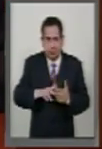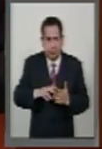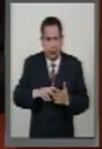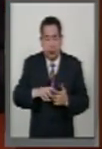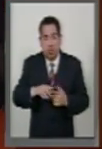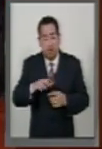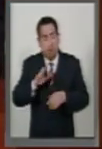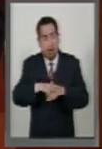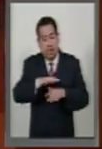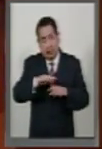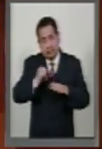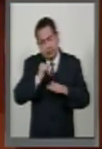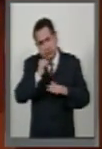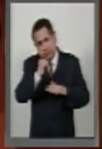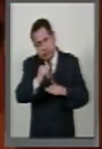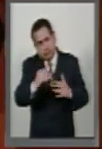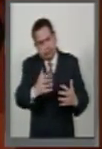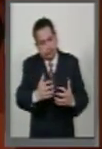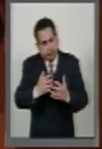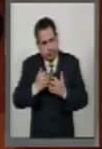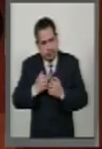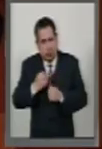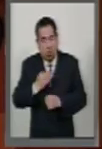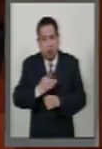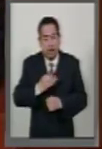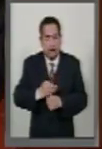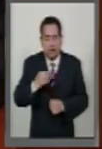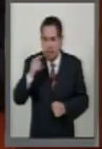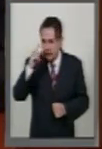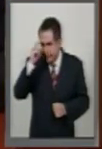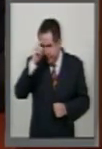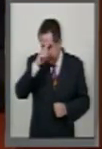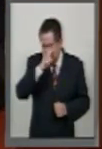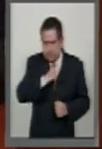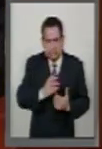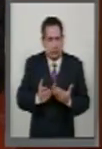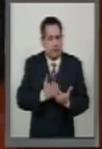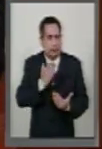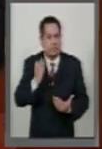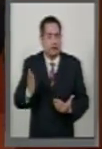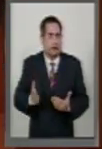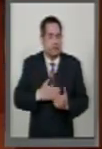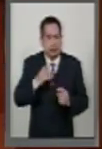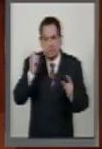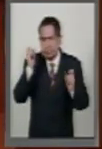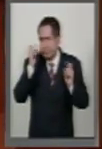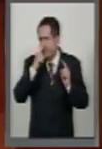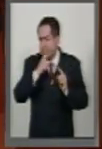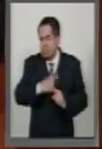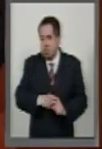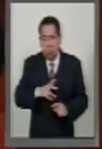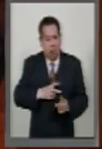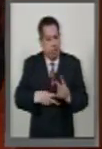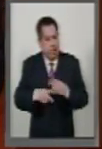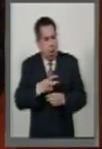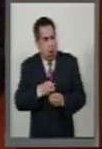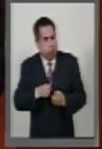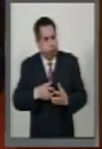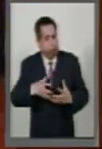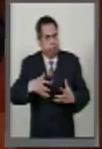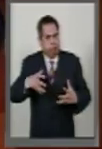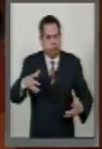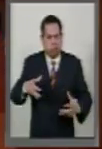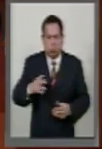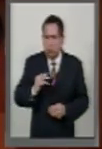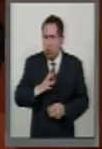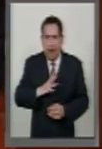mar, está pasando por circunstancias difíciles que han impactado la productividad.